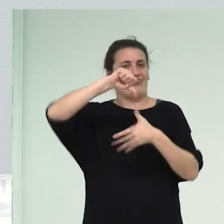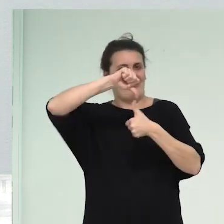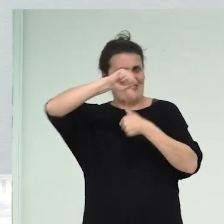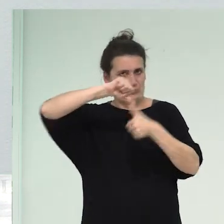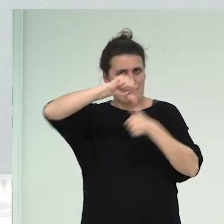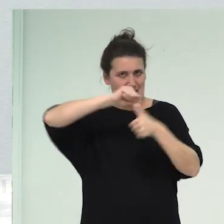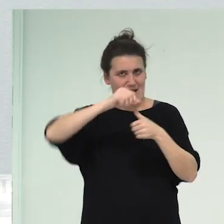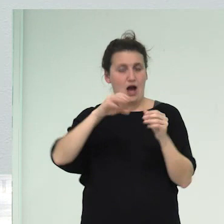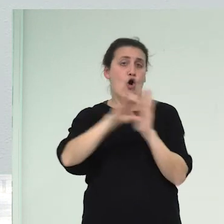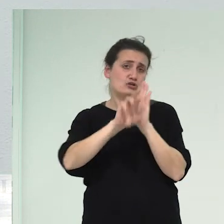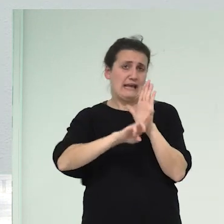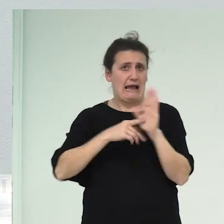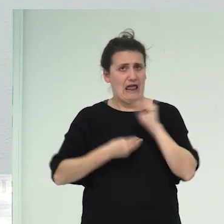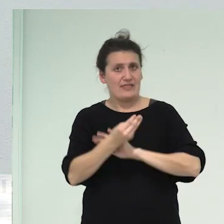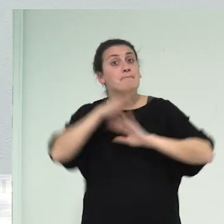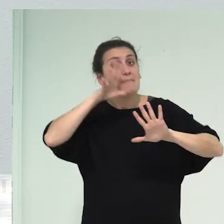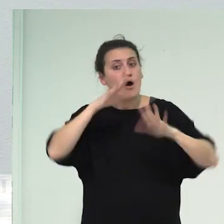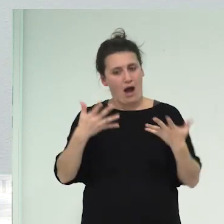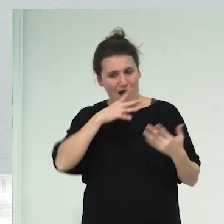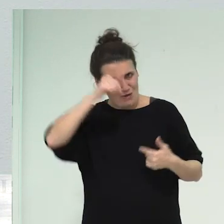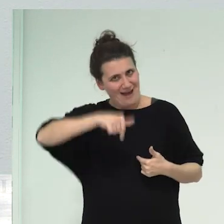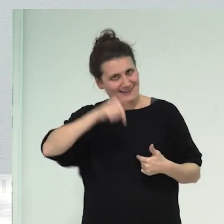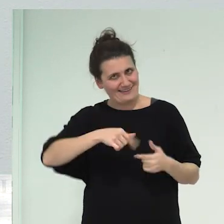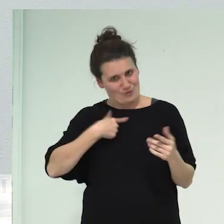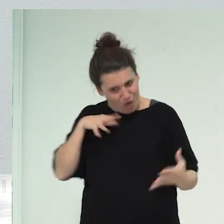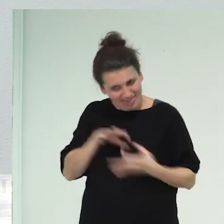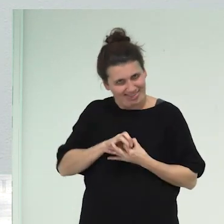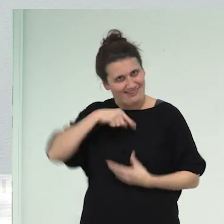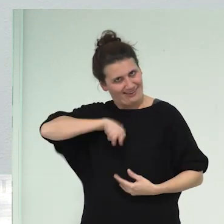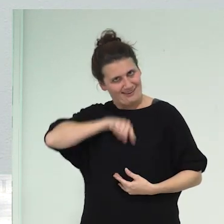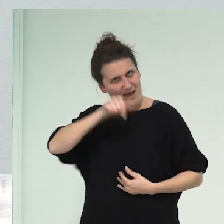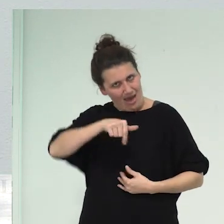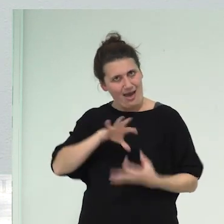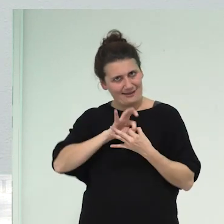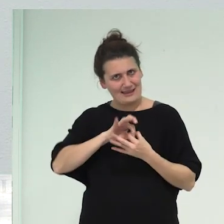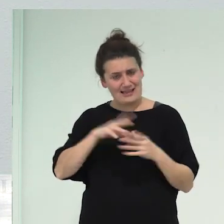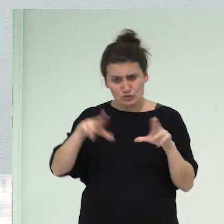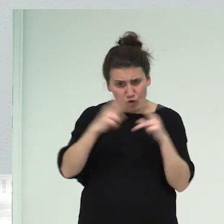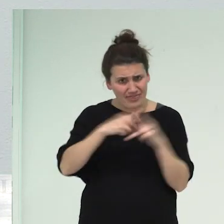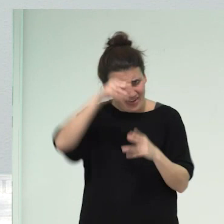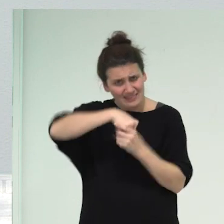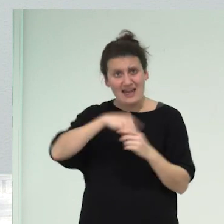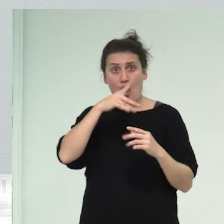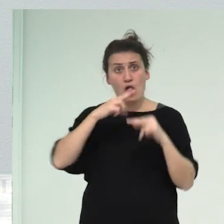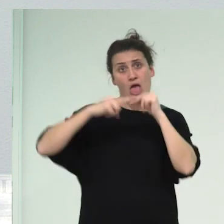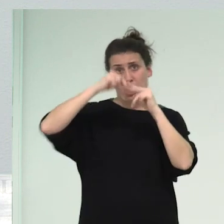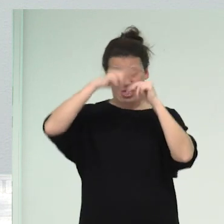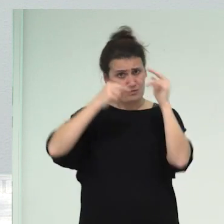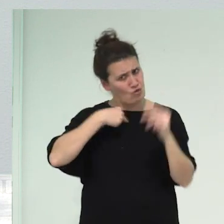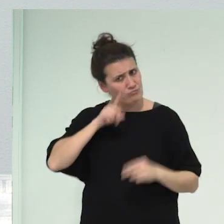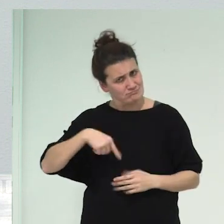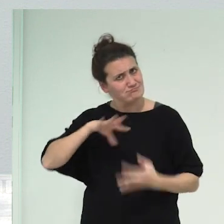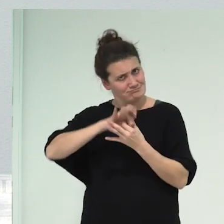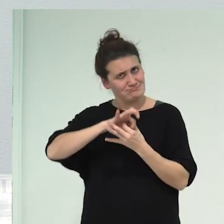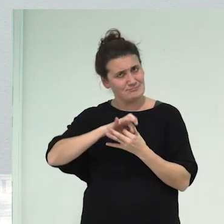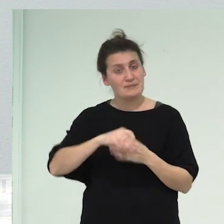Costa Rica, pero estoy aquí y soy parte de esta sociedad que estamos construyendo y además de